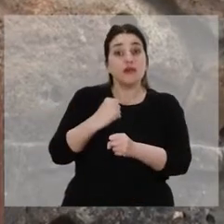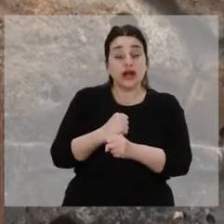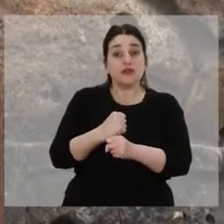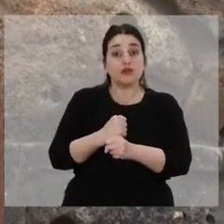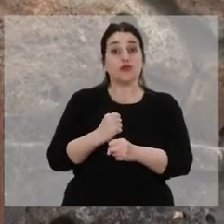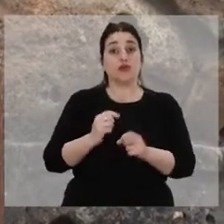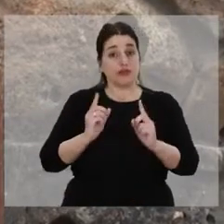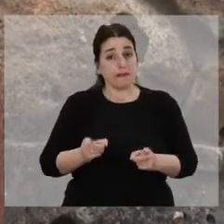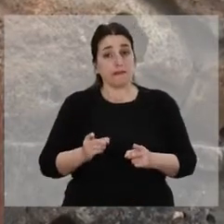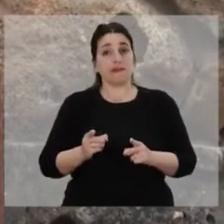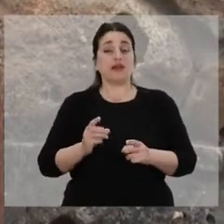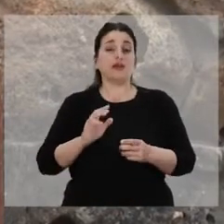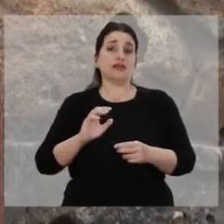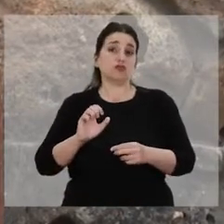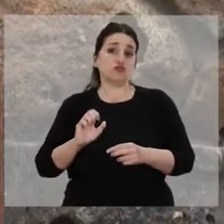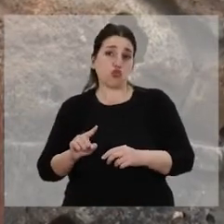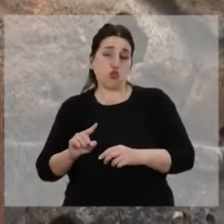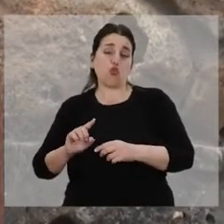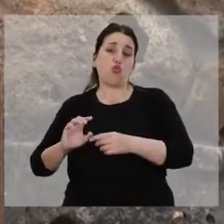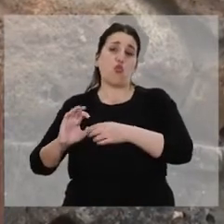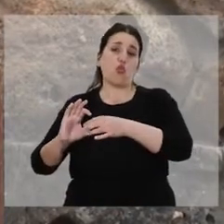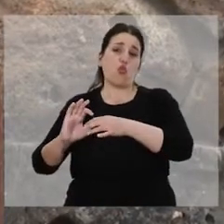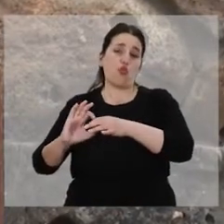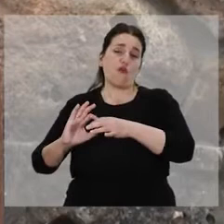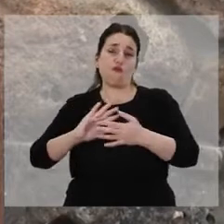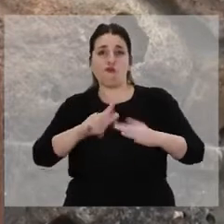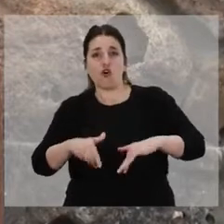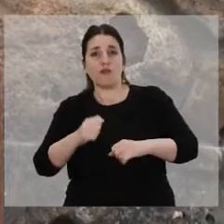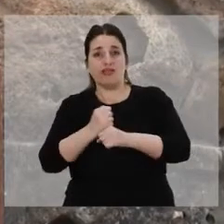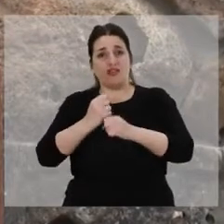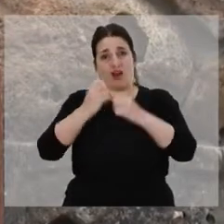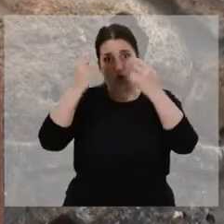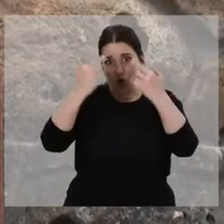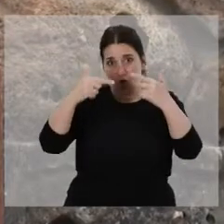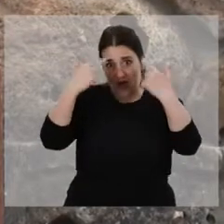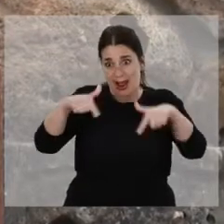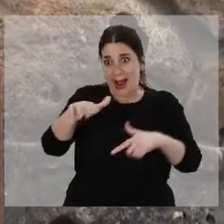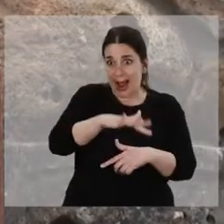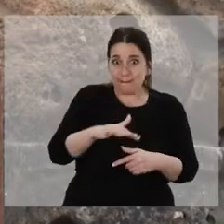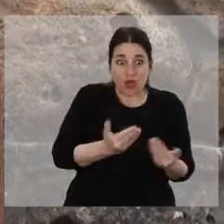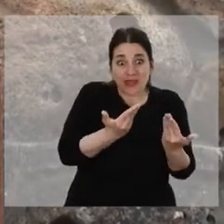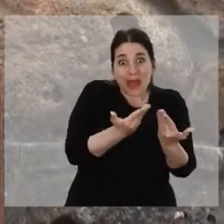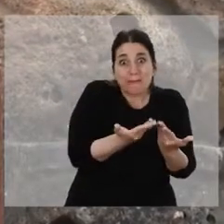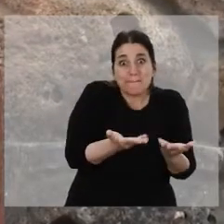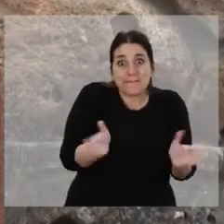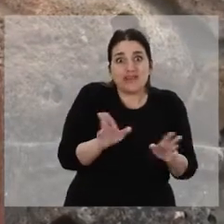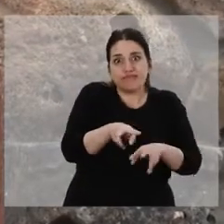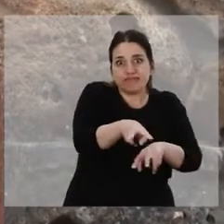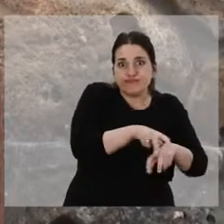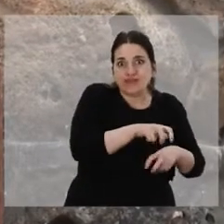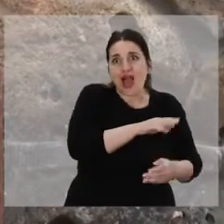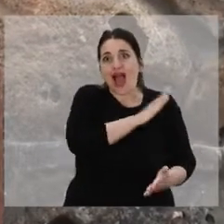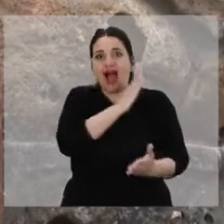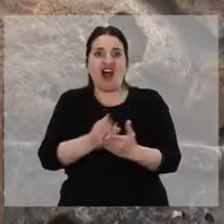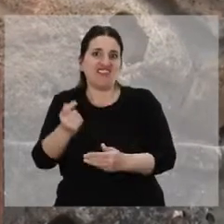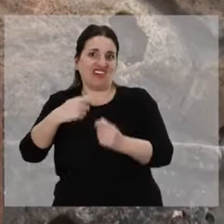Estamos también trabajando en la cadena agropecuaria. Estamos trabajando